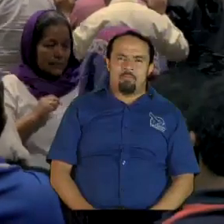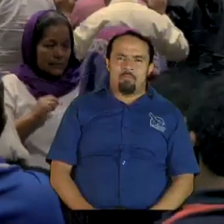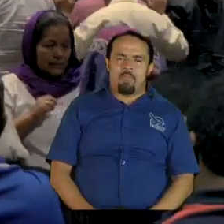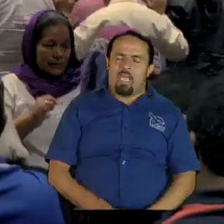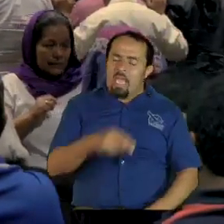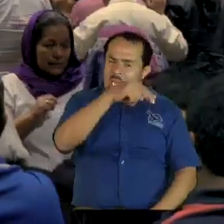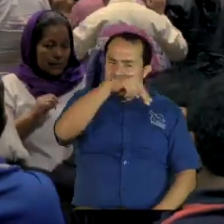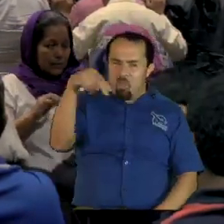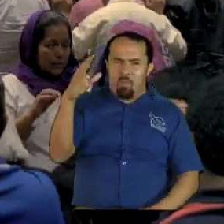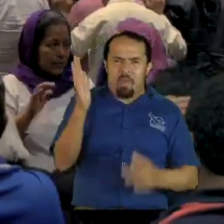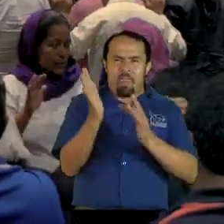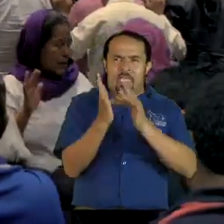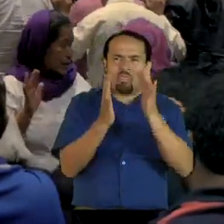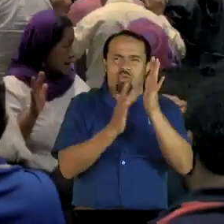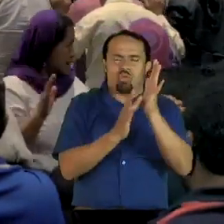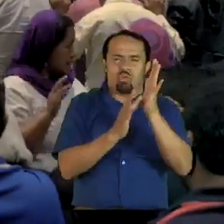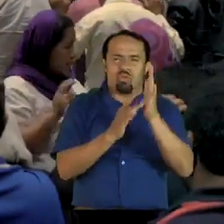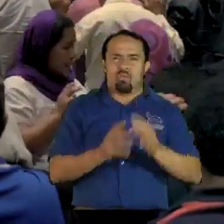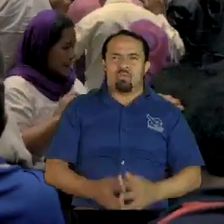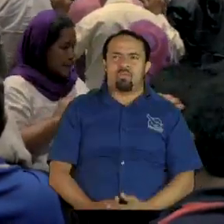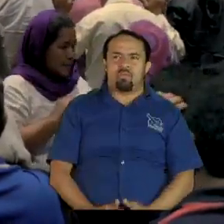En el nombre de Jesús.